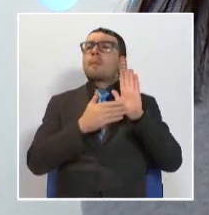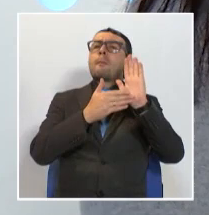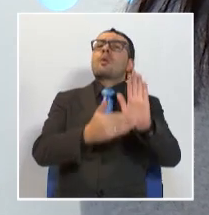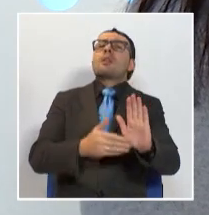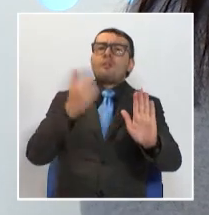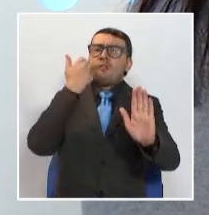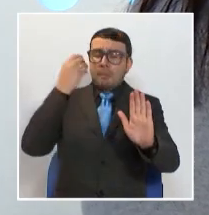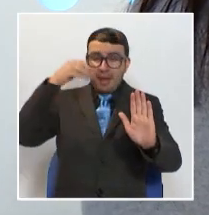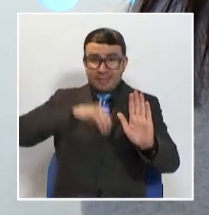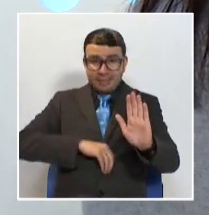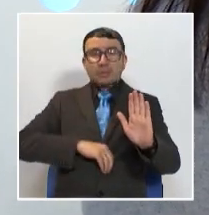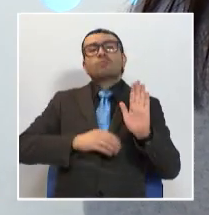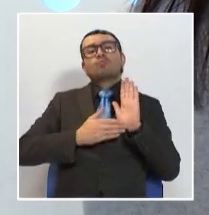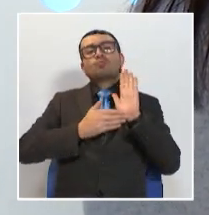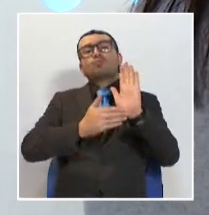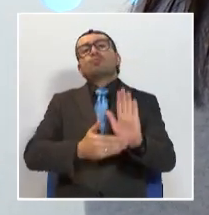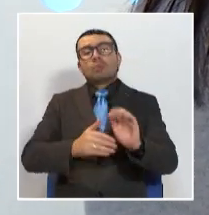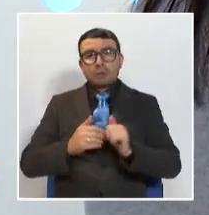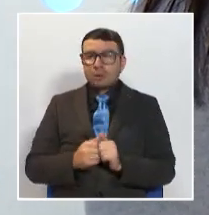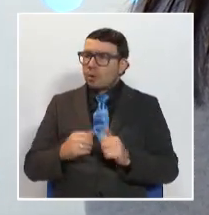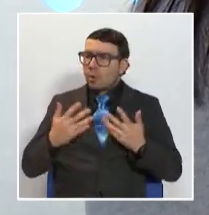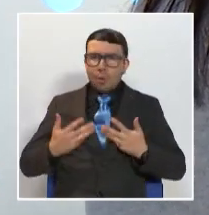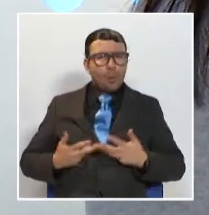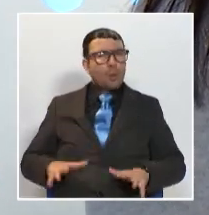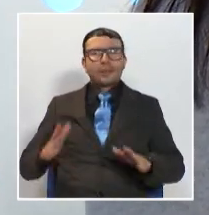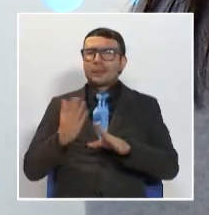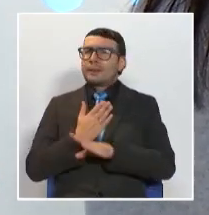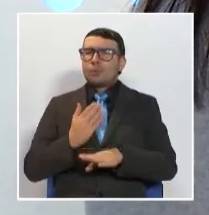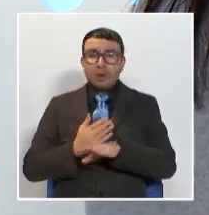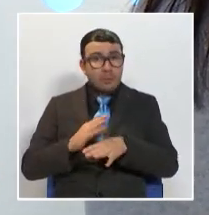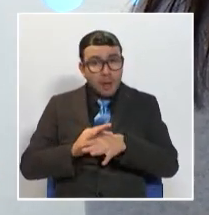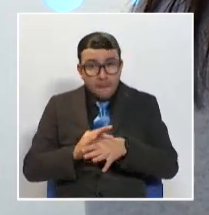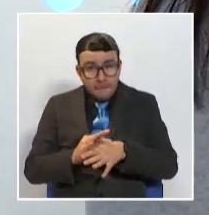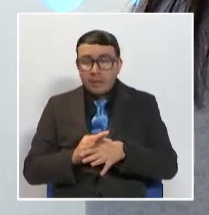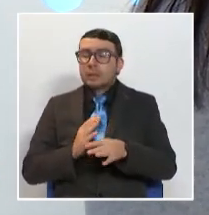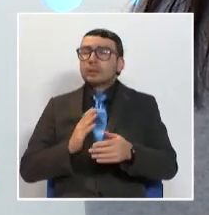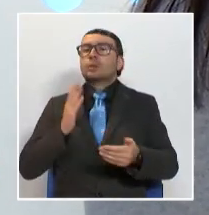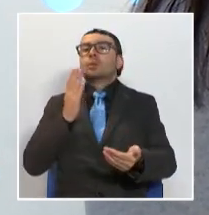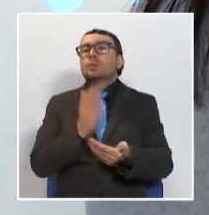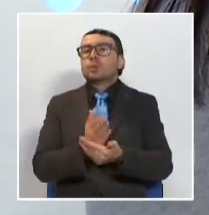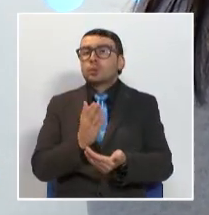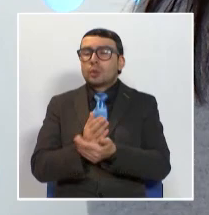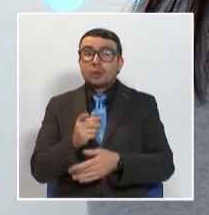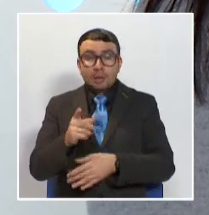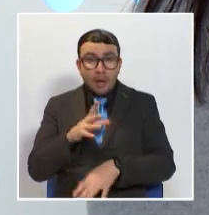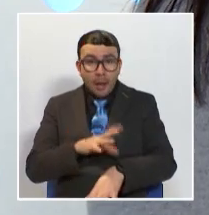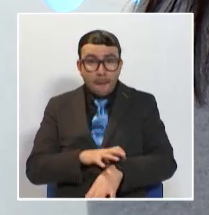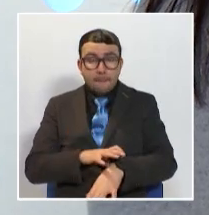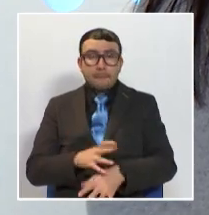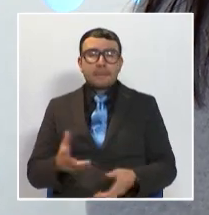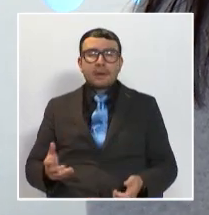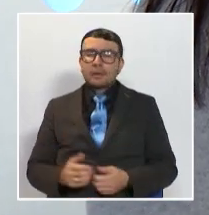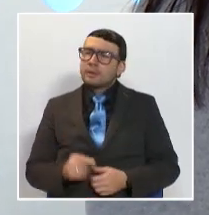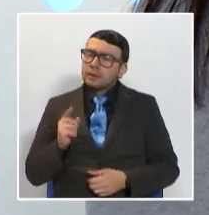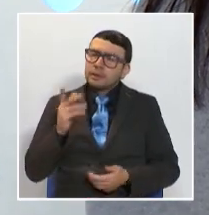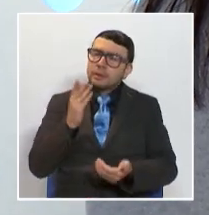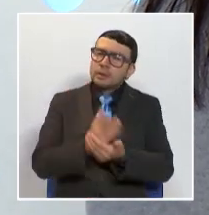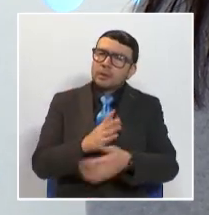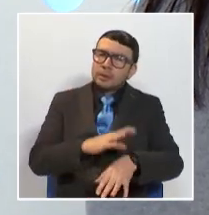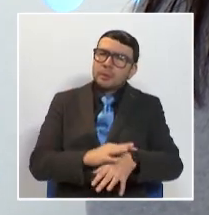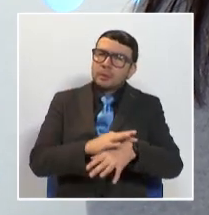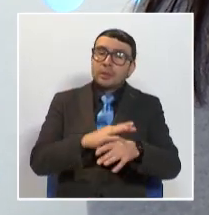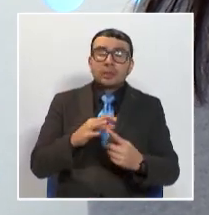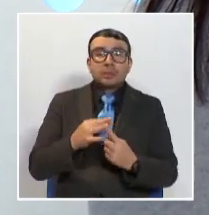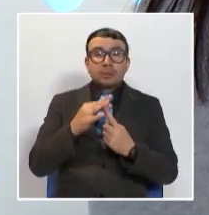o a la medicina interna. Cualquier problema de piel, consultar al médico general, consultar al especialista,